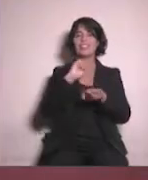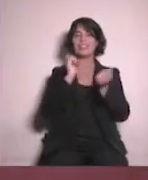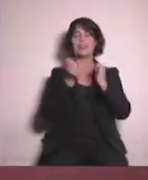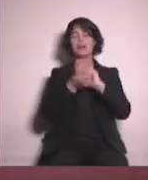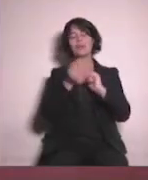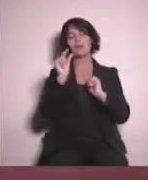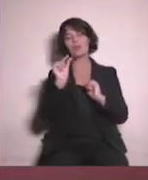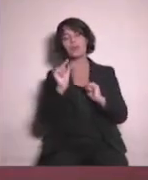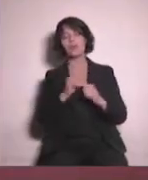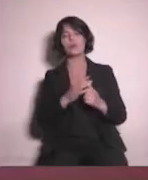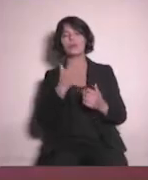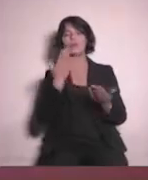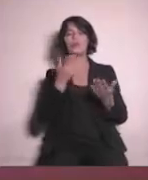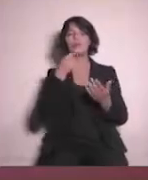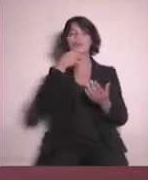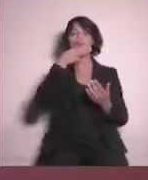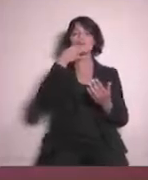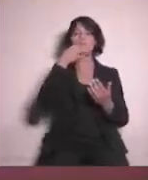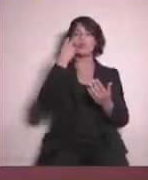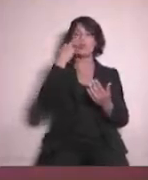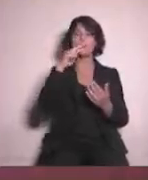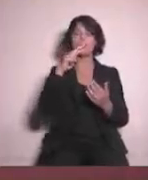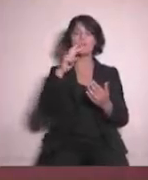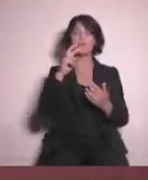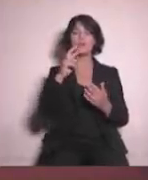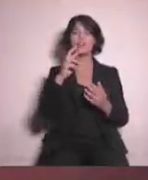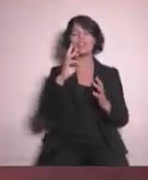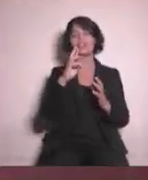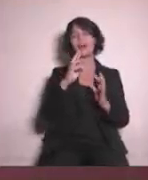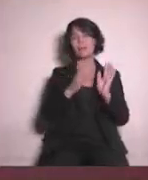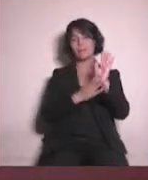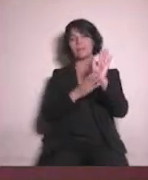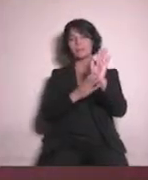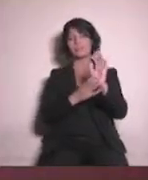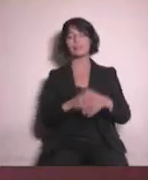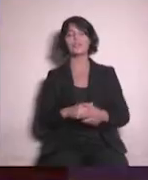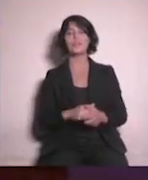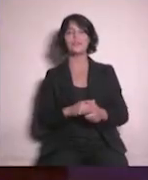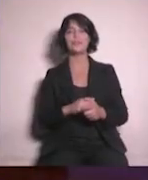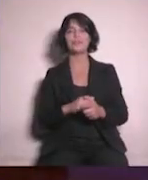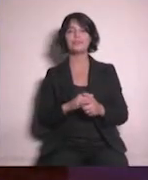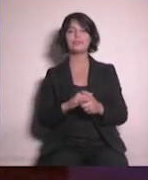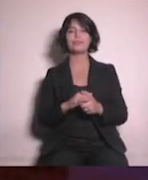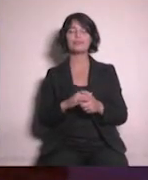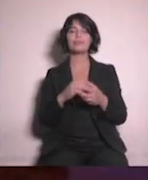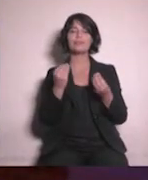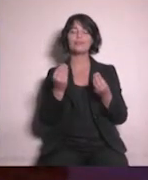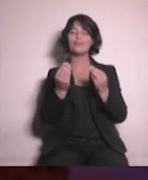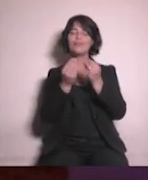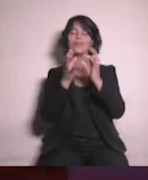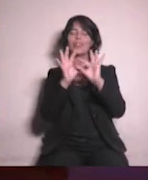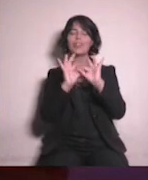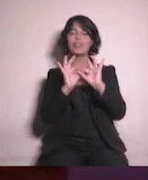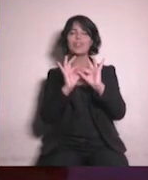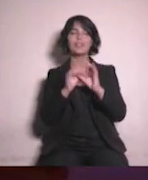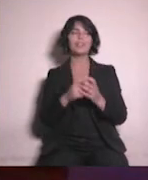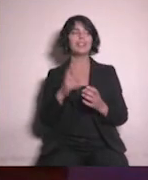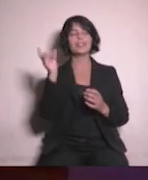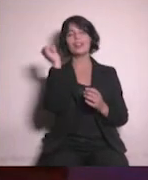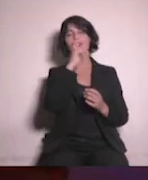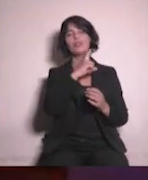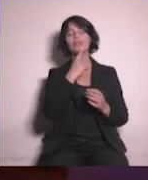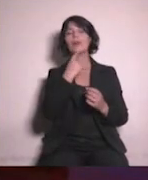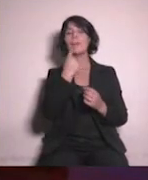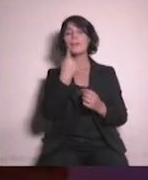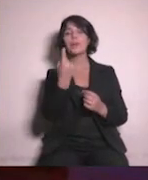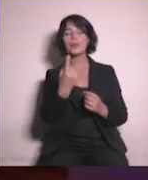tal como lo vimos en los resultados de la presentación. Bueno, pues muchísimas gracias. Esta era la última